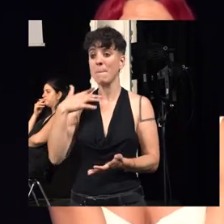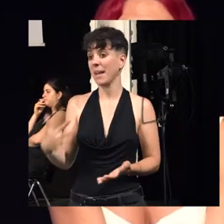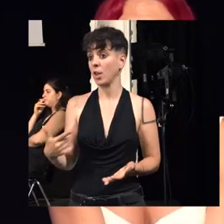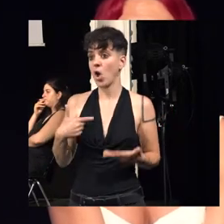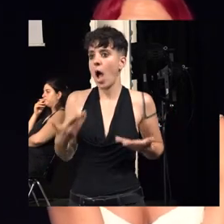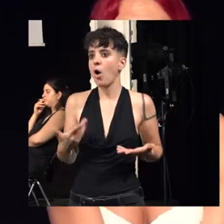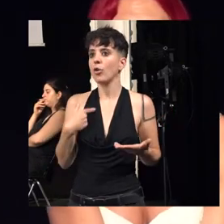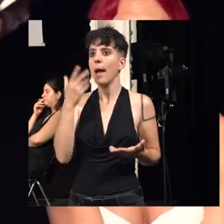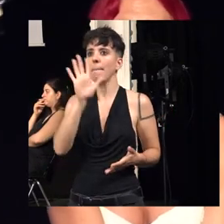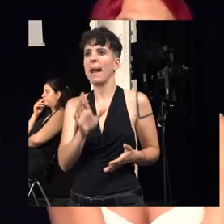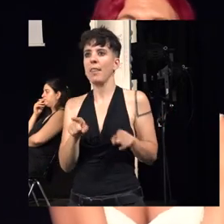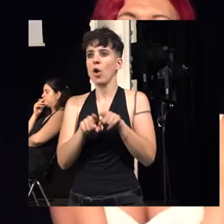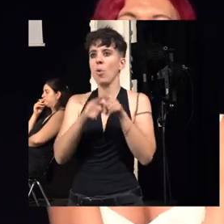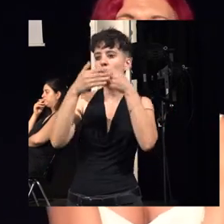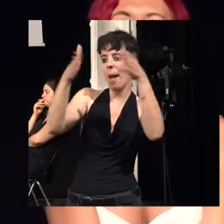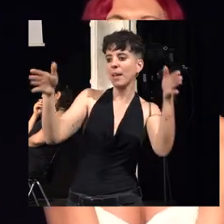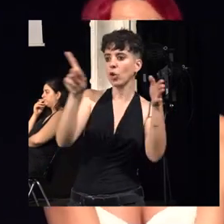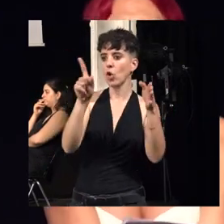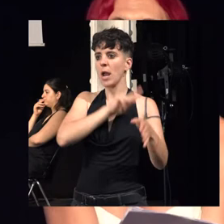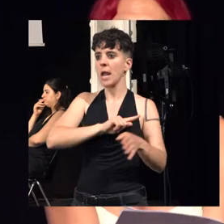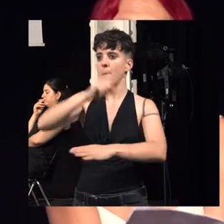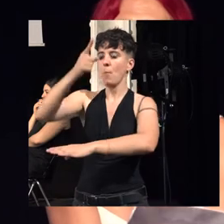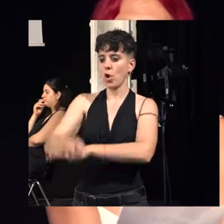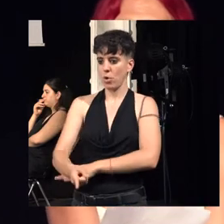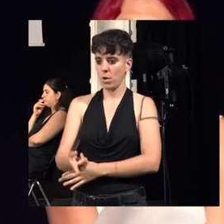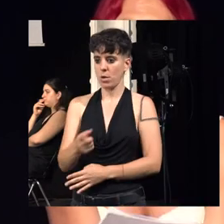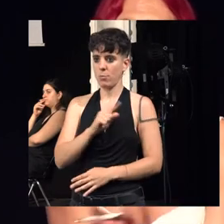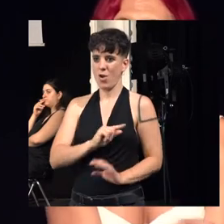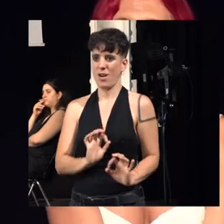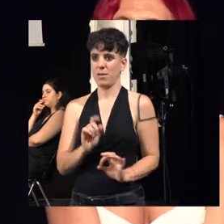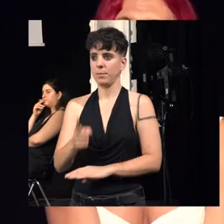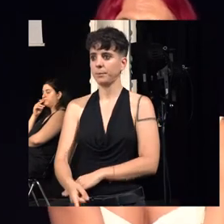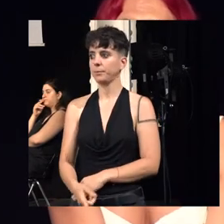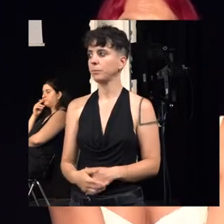abierto, sino hay que imponer una moral. Pero bueno,